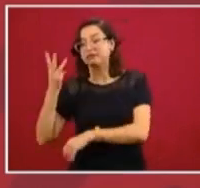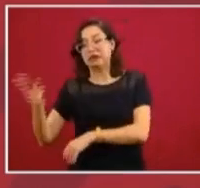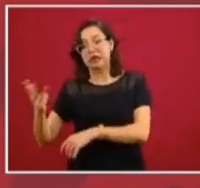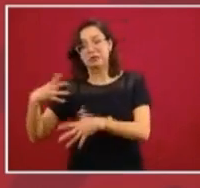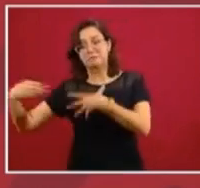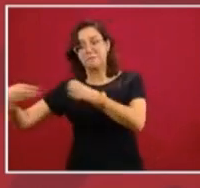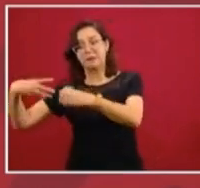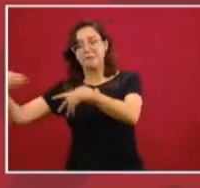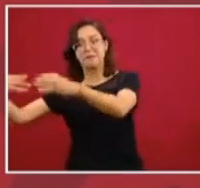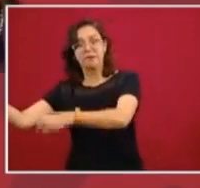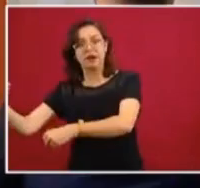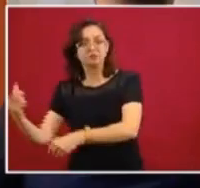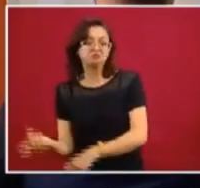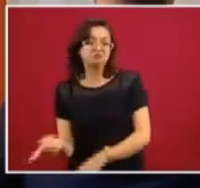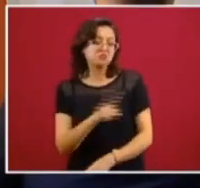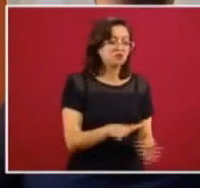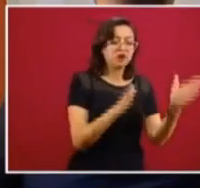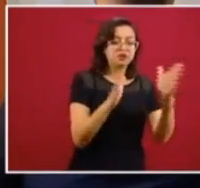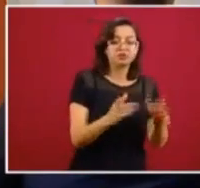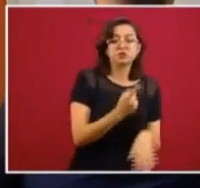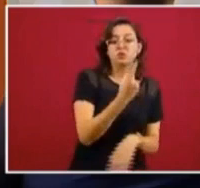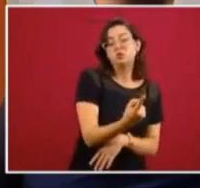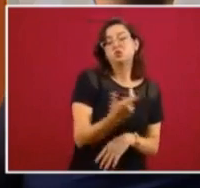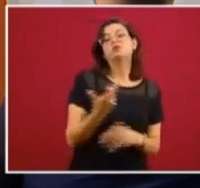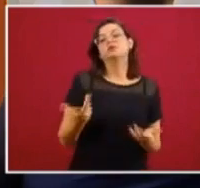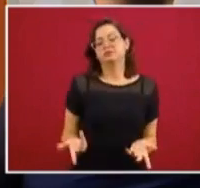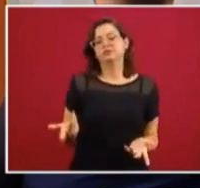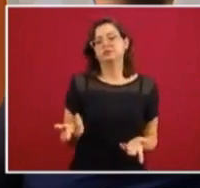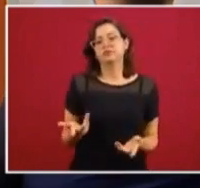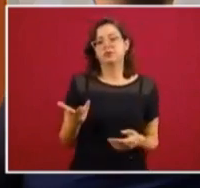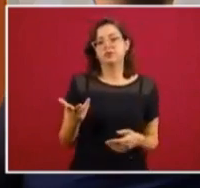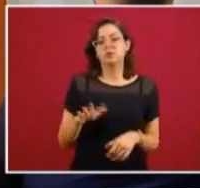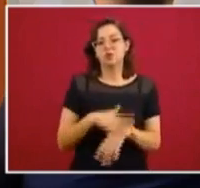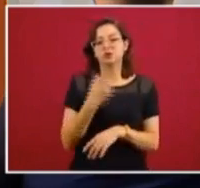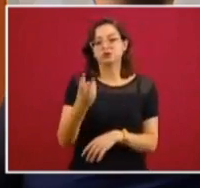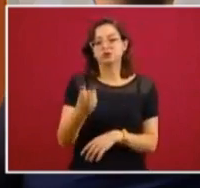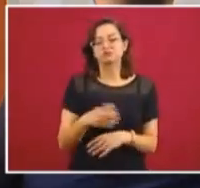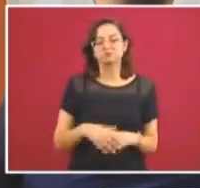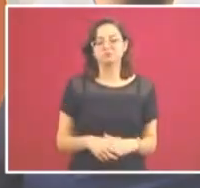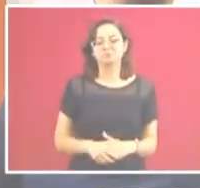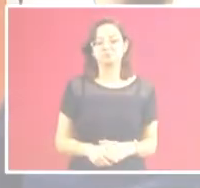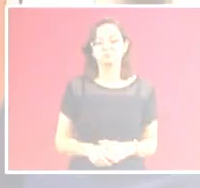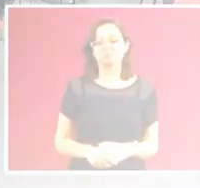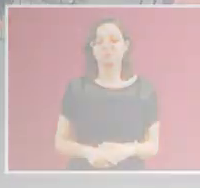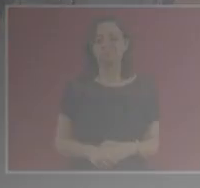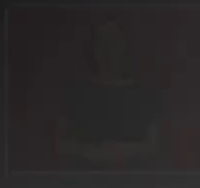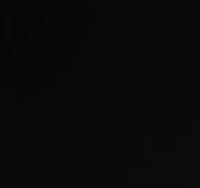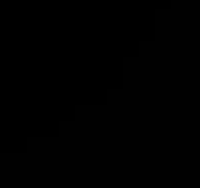tenemos territorios en fase 1. Entonces regresamos para esos territorios a las intervenciones propias de fase 1. Gracias.